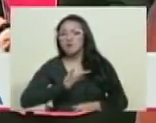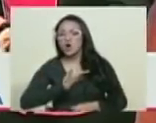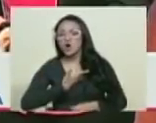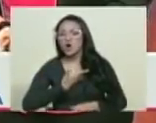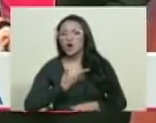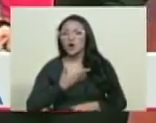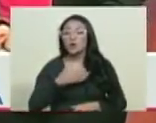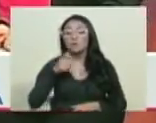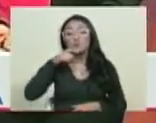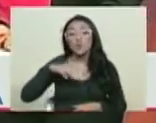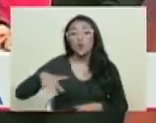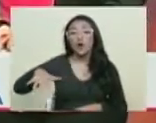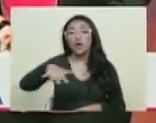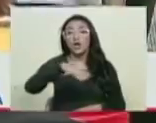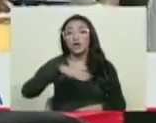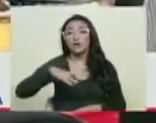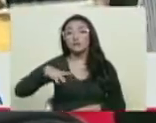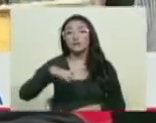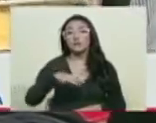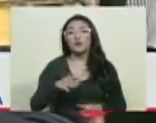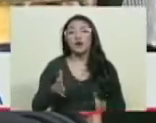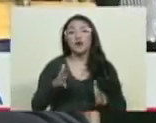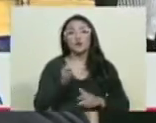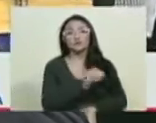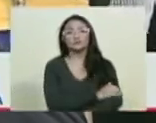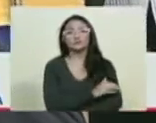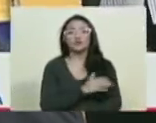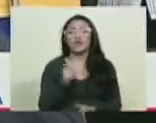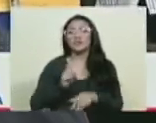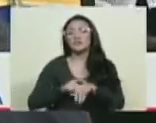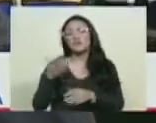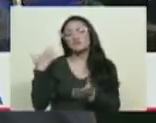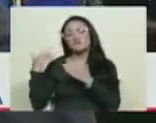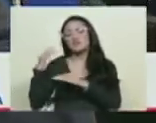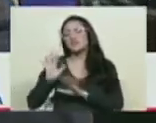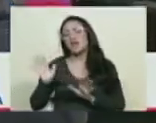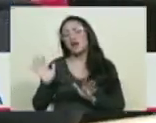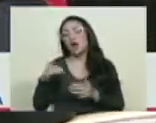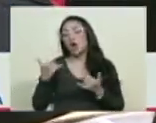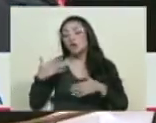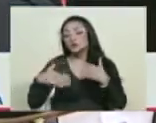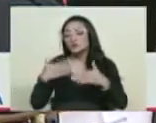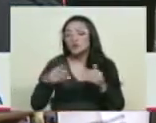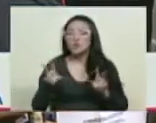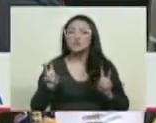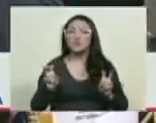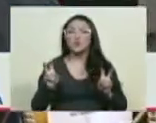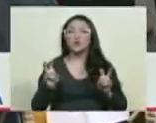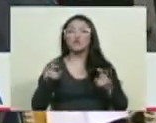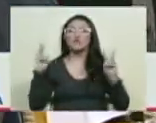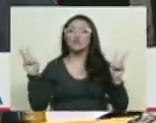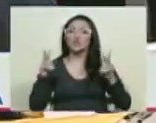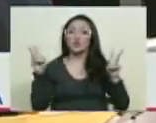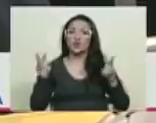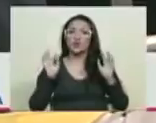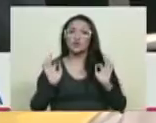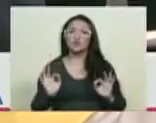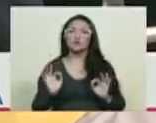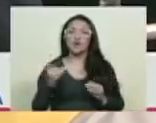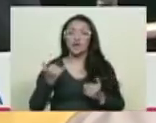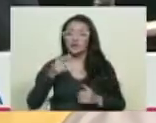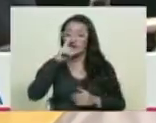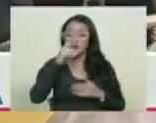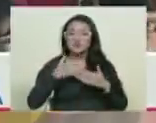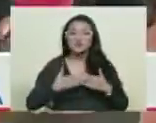oligarquía tiempo pasado porque eso ya es pasado la página ahora estamos en un tiempo nuevo de victoria este año ha habido